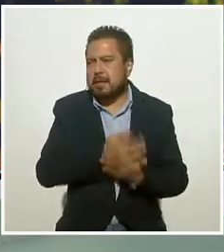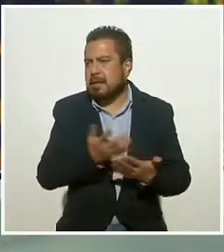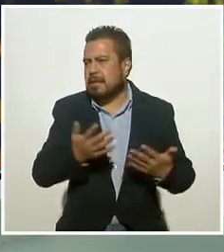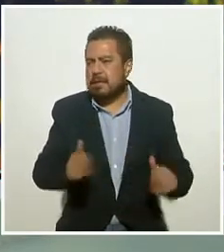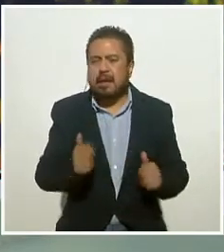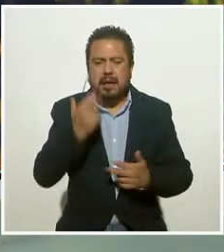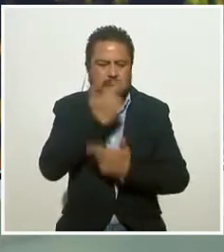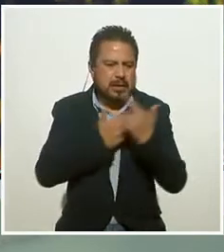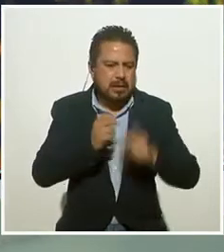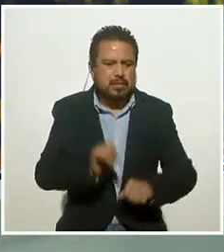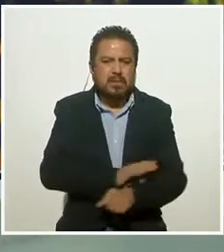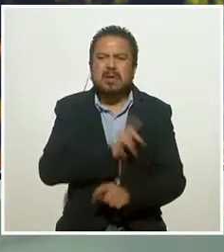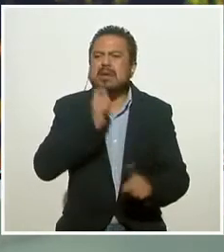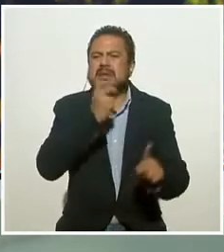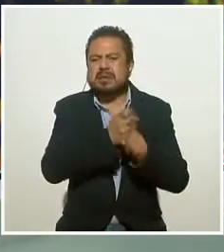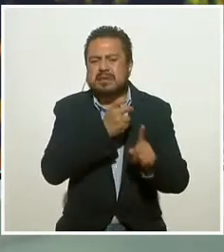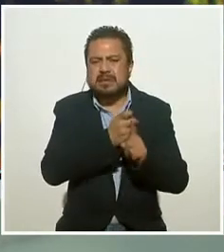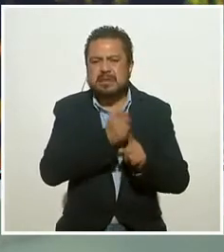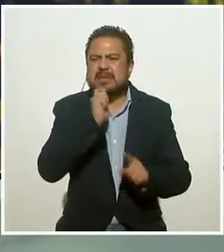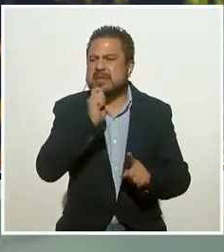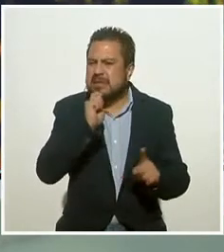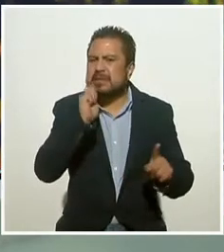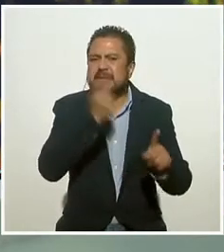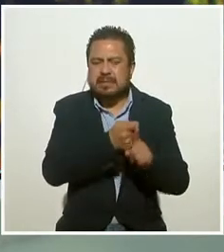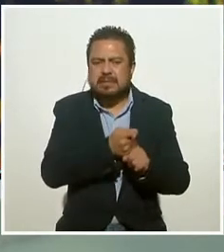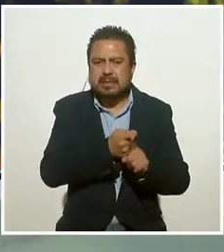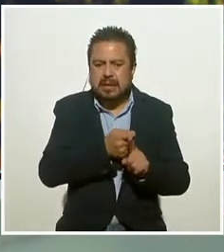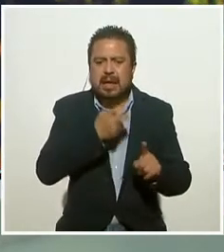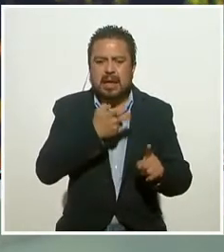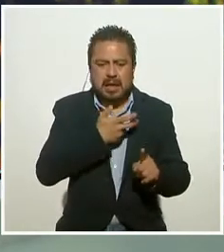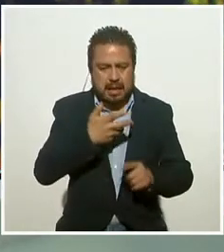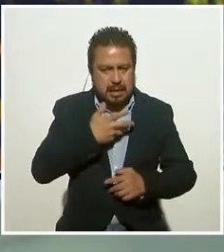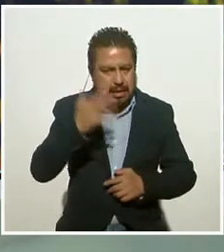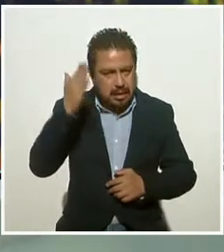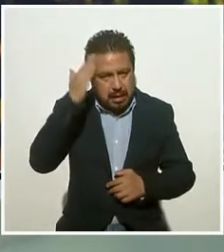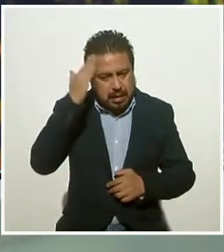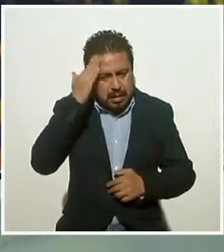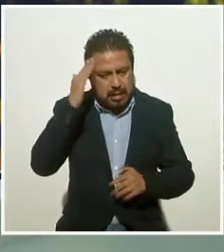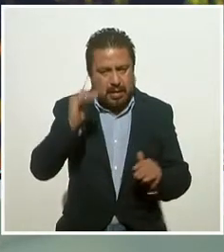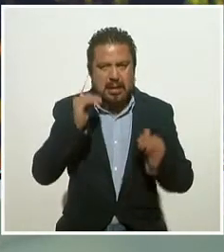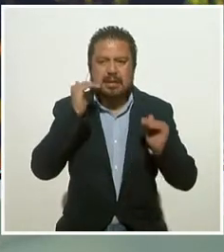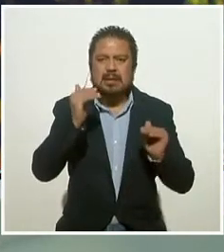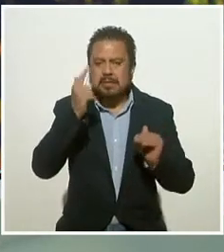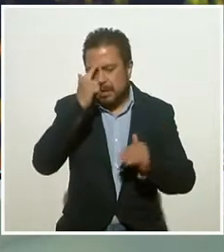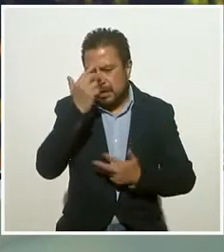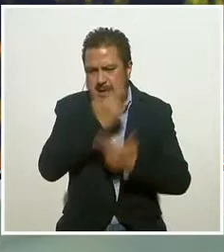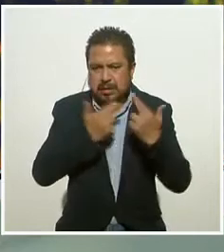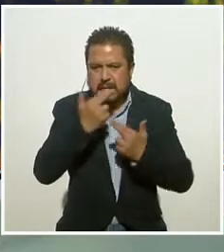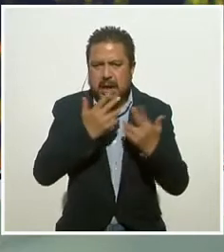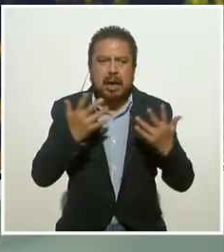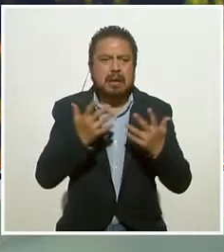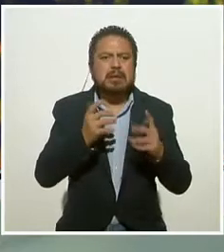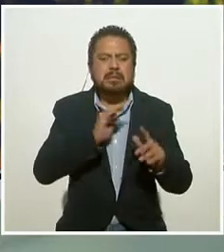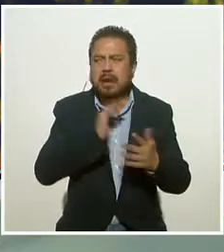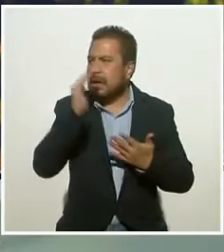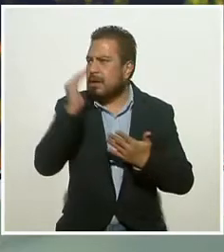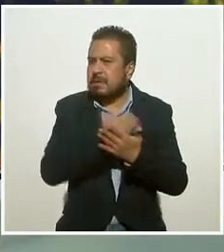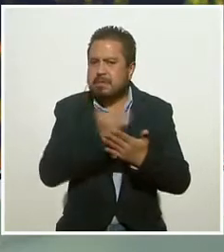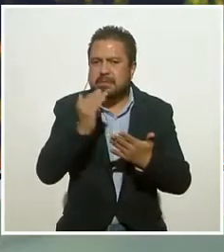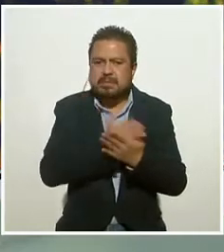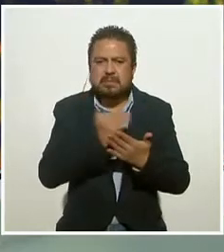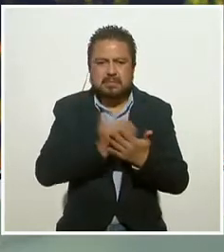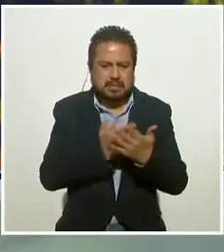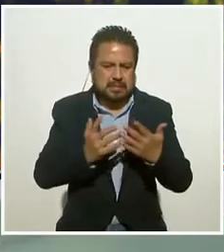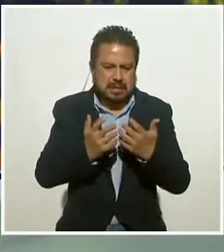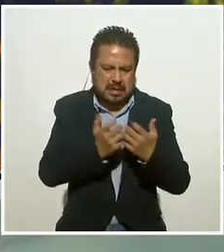regulación emocional, de hecho, lo que significa es tener la capacidad para regular, ya sea, por ejemplo, para disminuir la